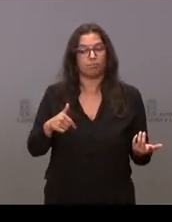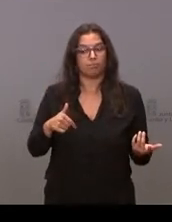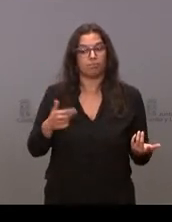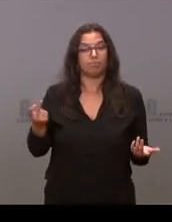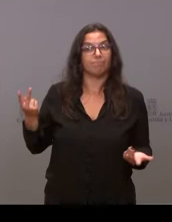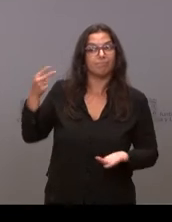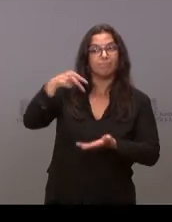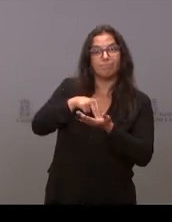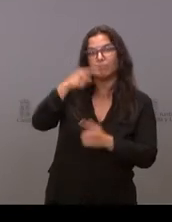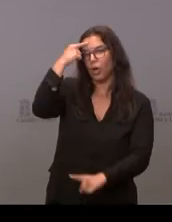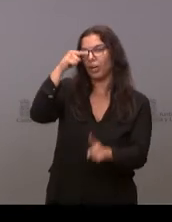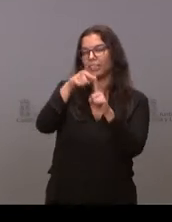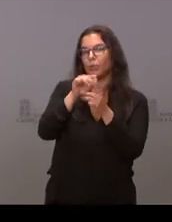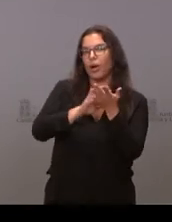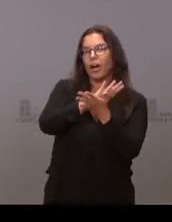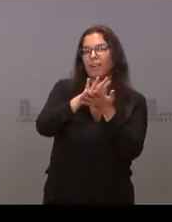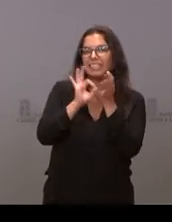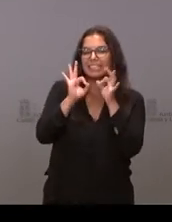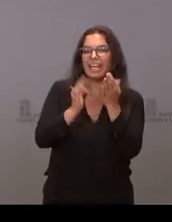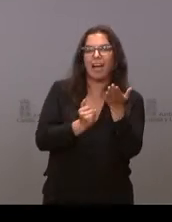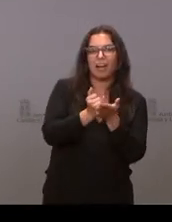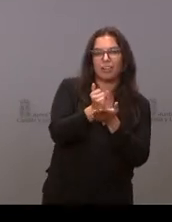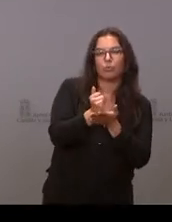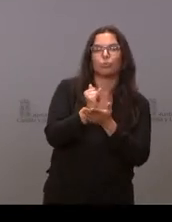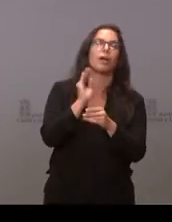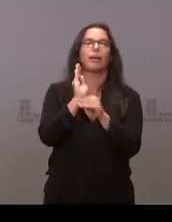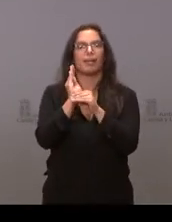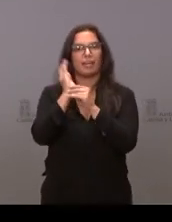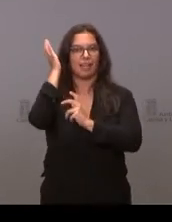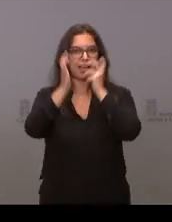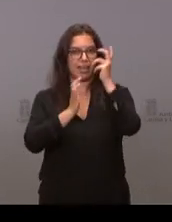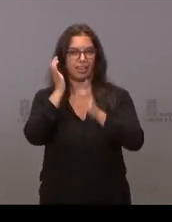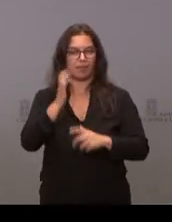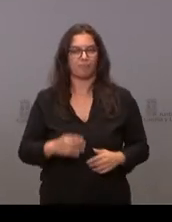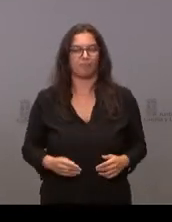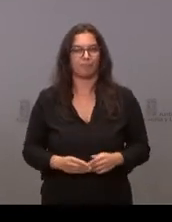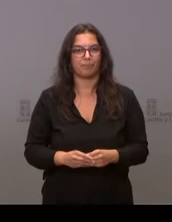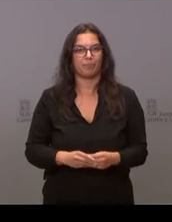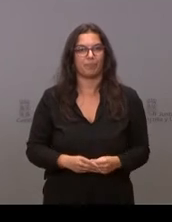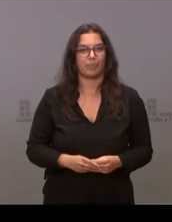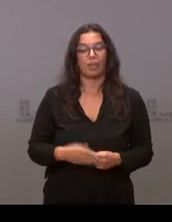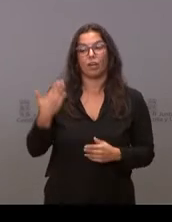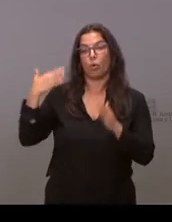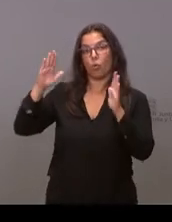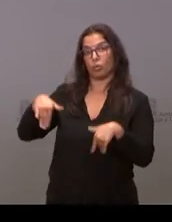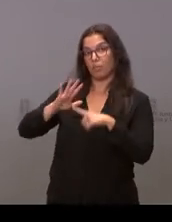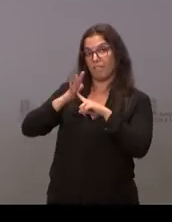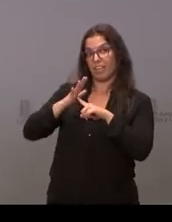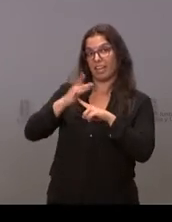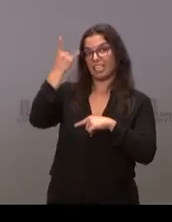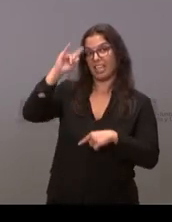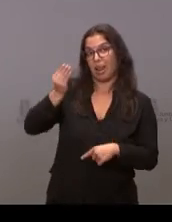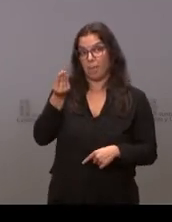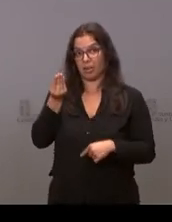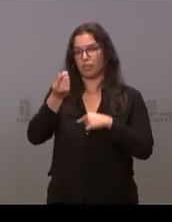hablar específicamente de agricultura y de ganadería. Desde la anterior Salamac hemos intensificado nuestro